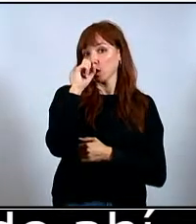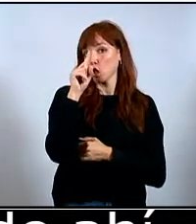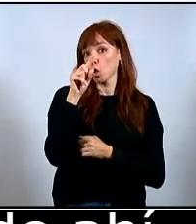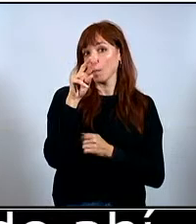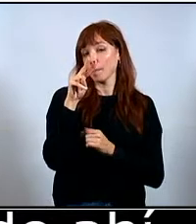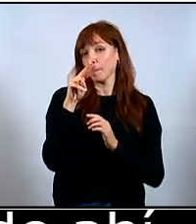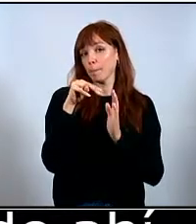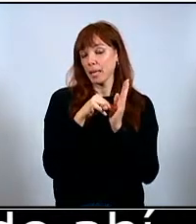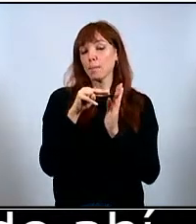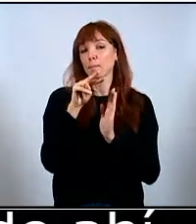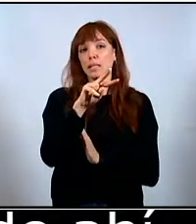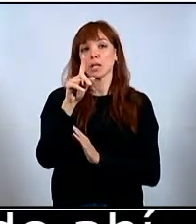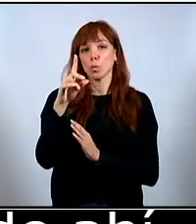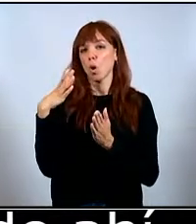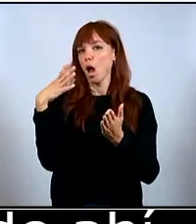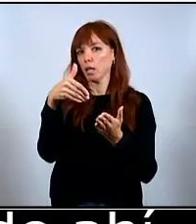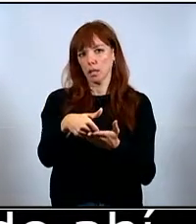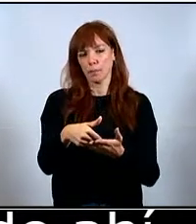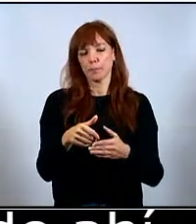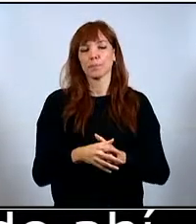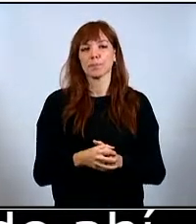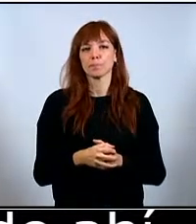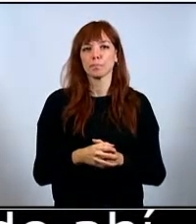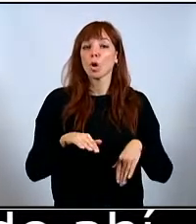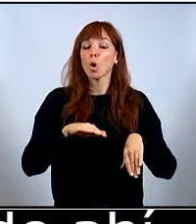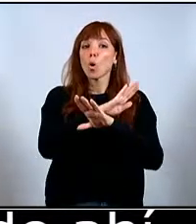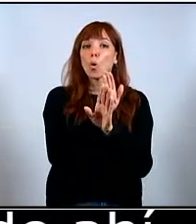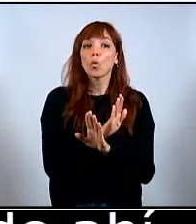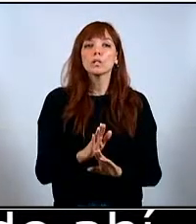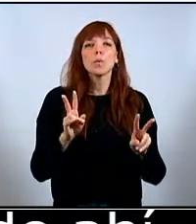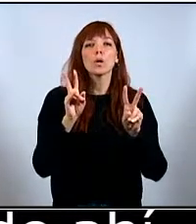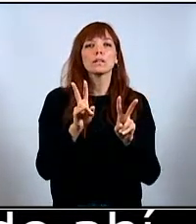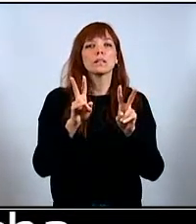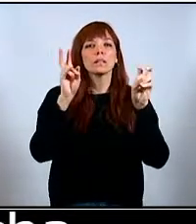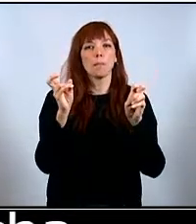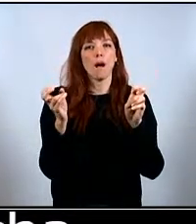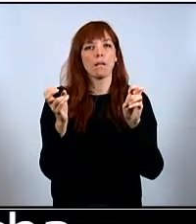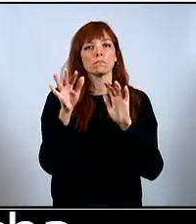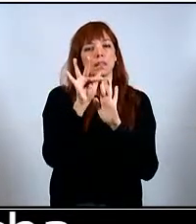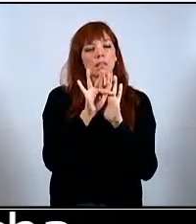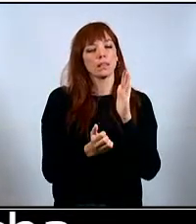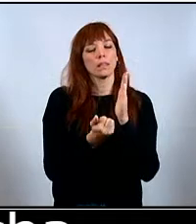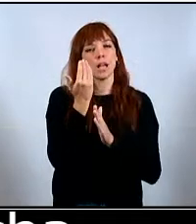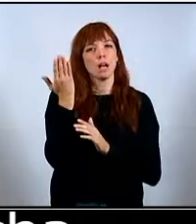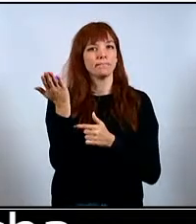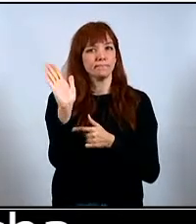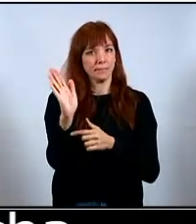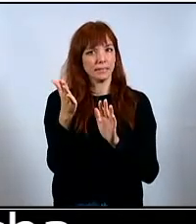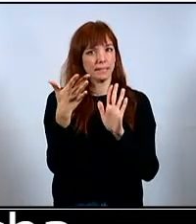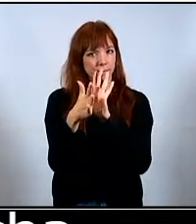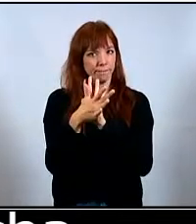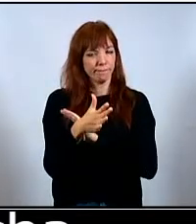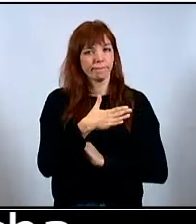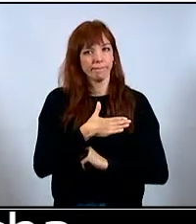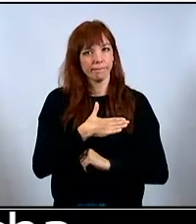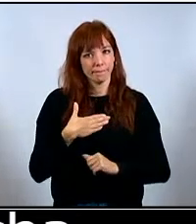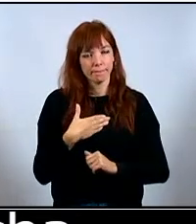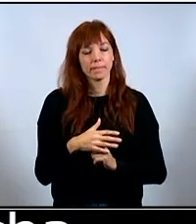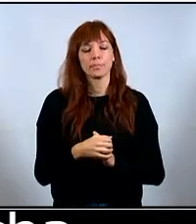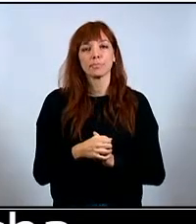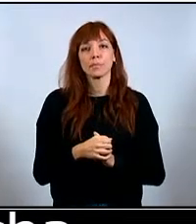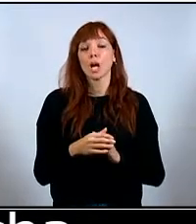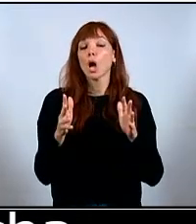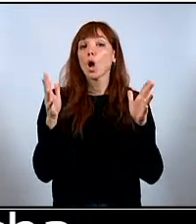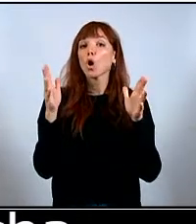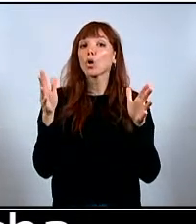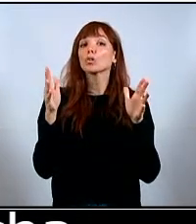fecha. Y, por último, les quiero informar de otro asunto del orden del día. El Consejo ha autorizado